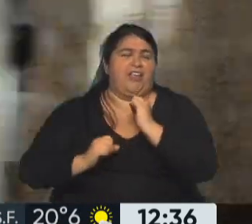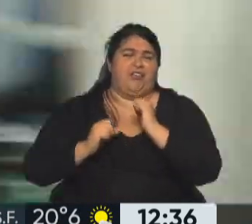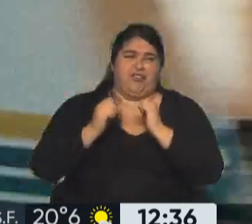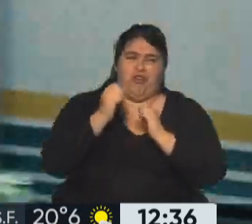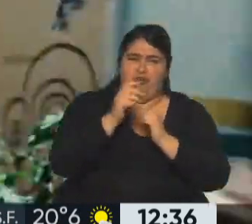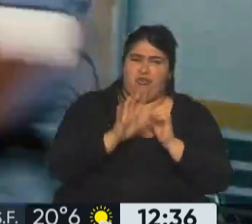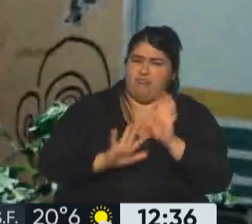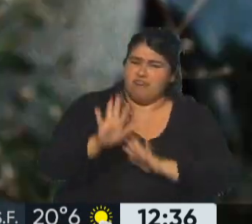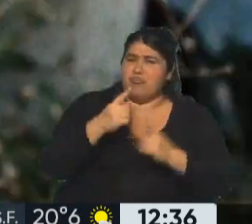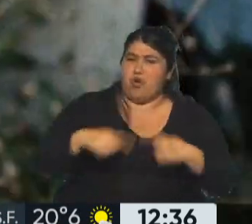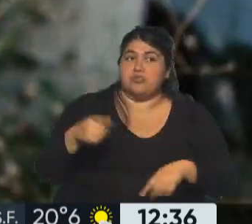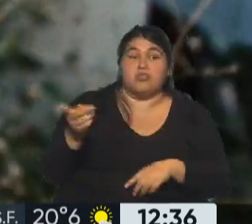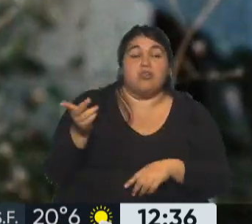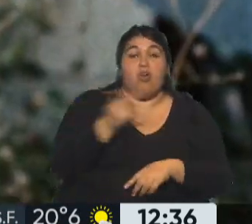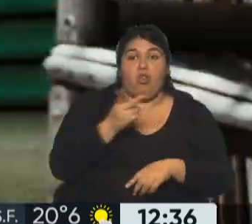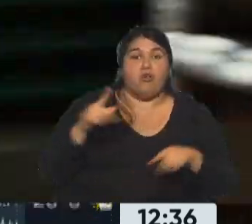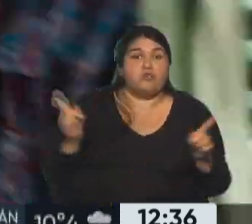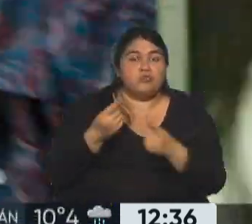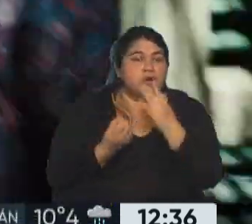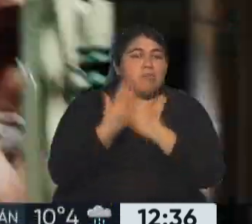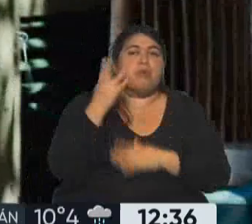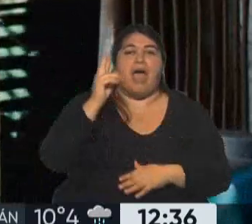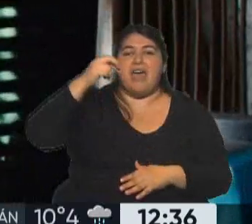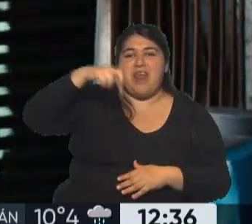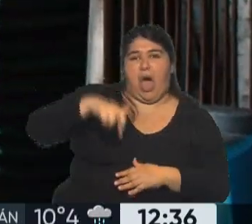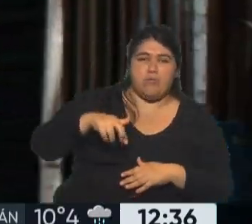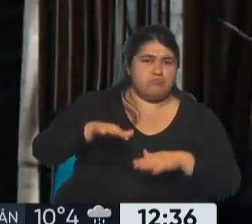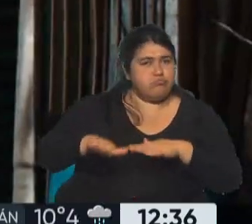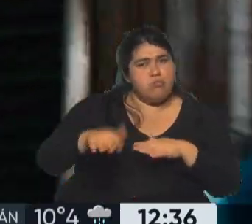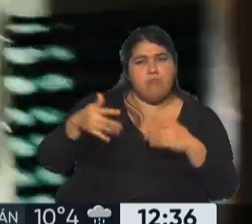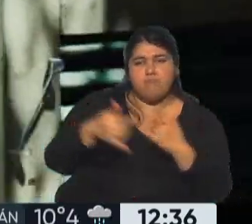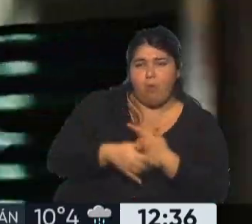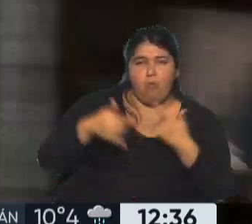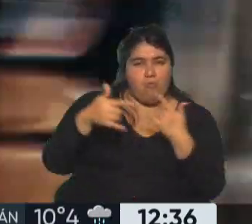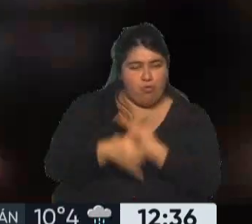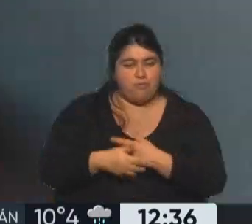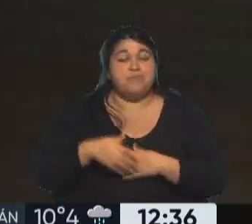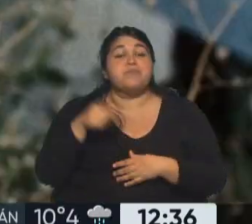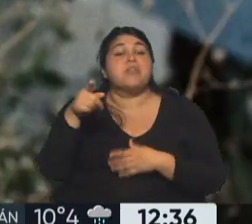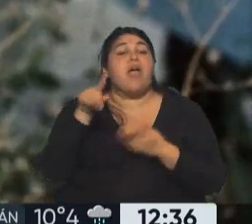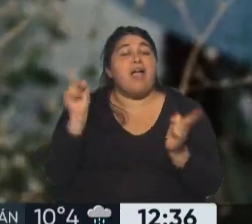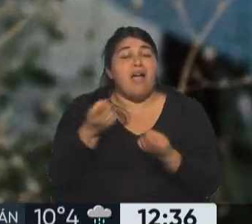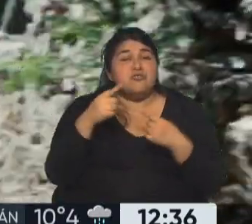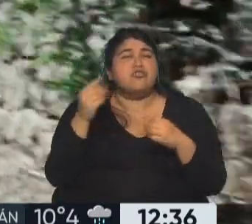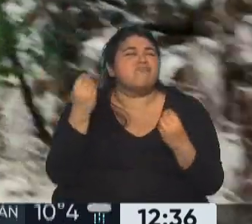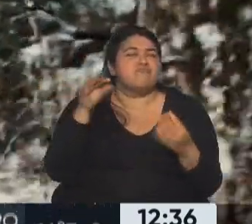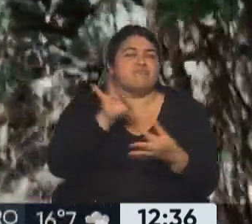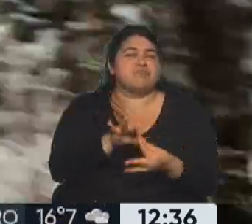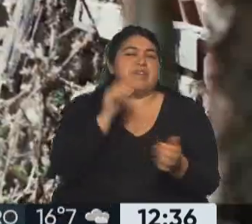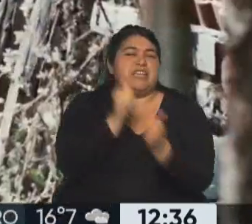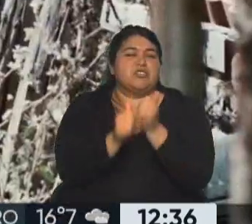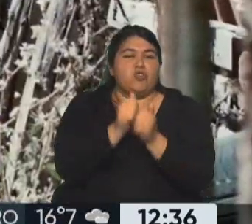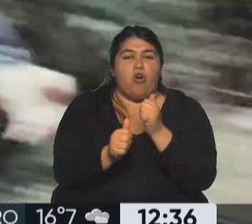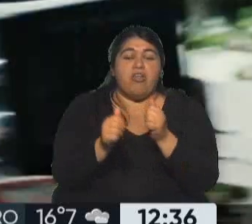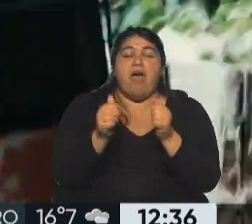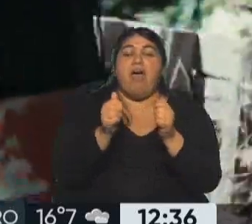mucho de rap a estos dos poderosos hombres del rap y de la canción. Es una Problema Cabrón, una historia con un cortometraje